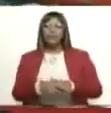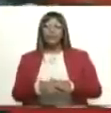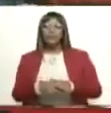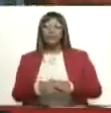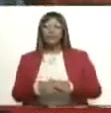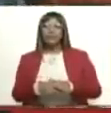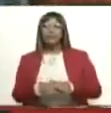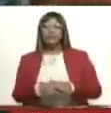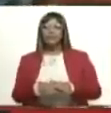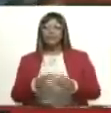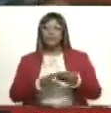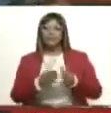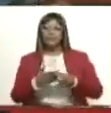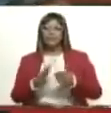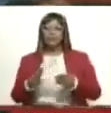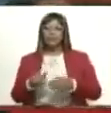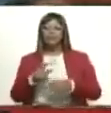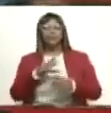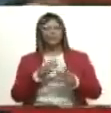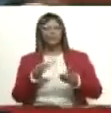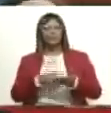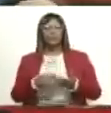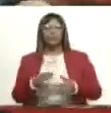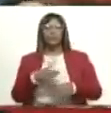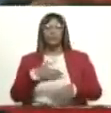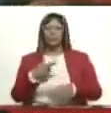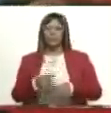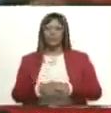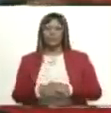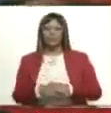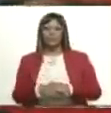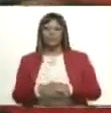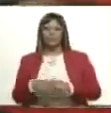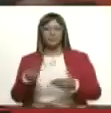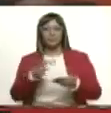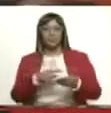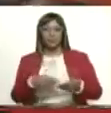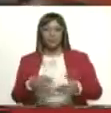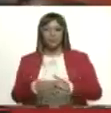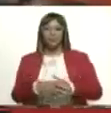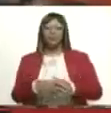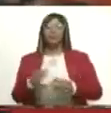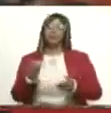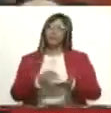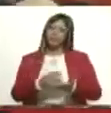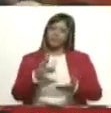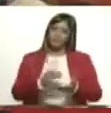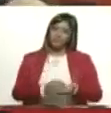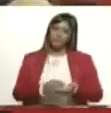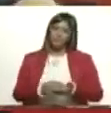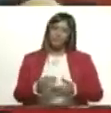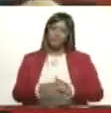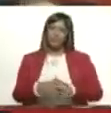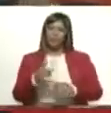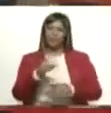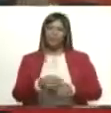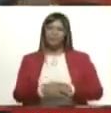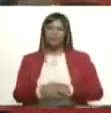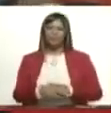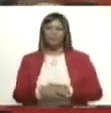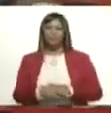la comunidad en general pueda, en todo caso, leerla, releerla y, en todo caso,